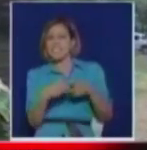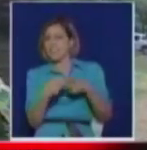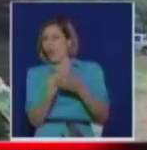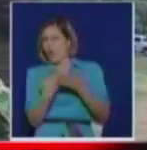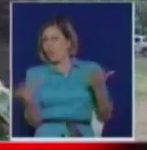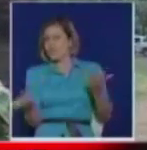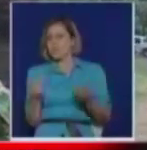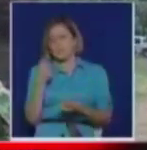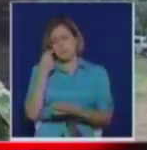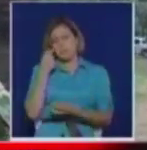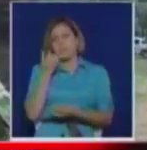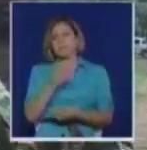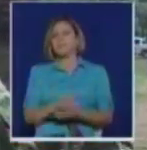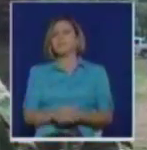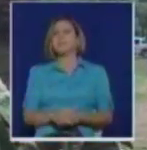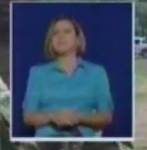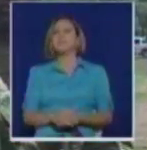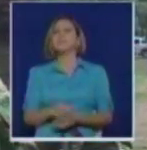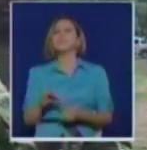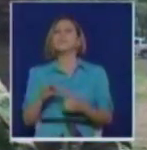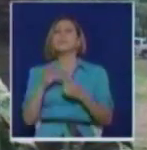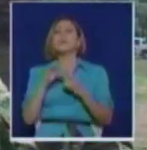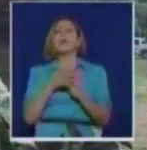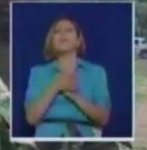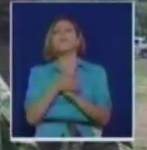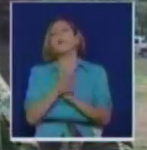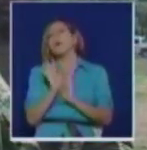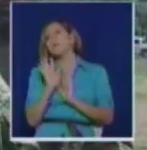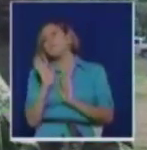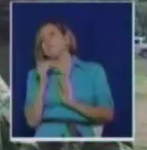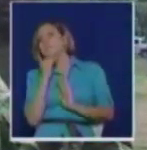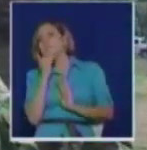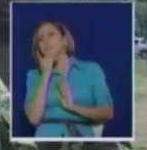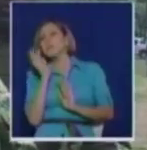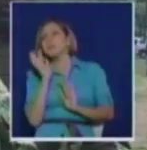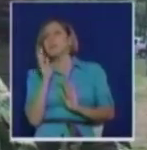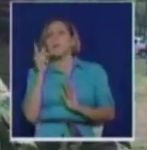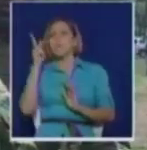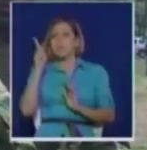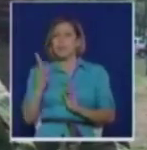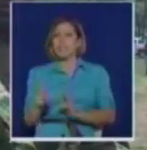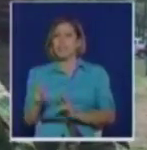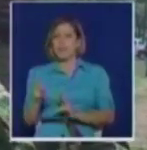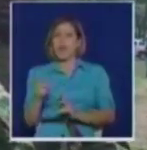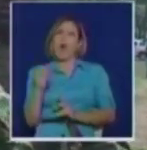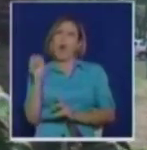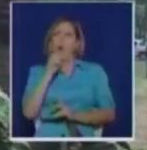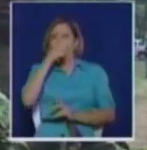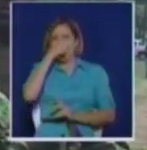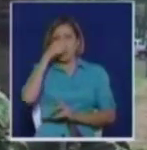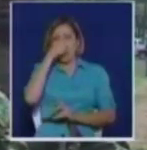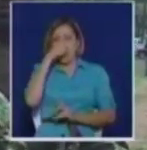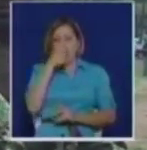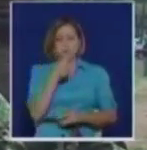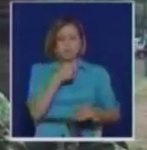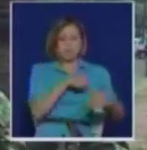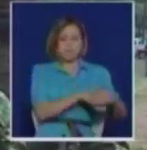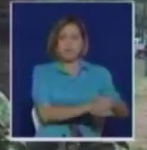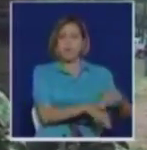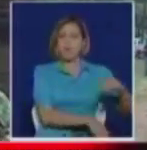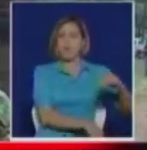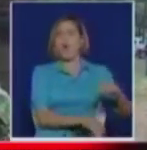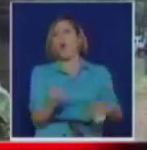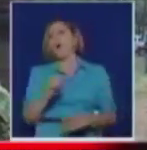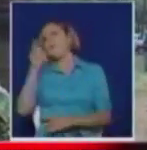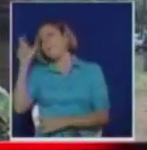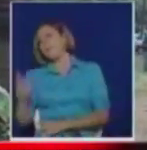seguramente estas caletas iban a ser empleadas para guardar droga, también posibles